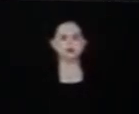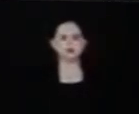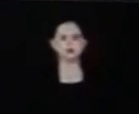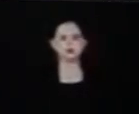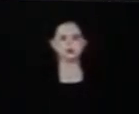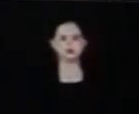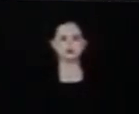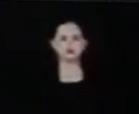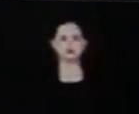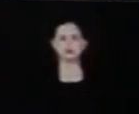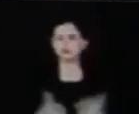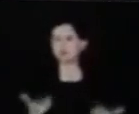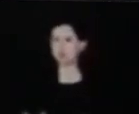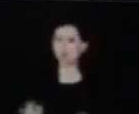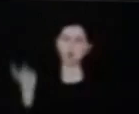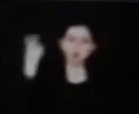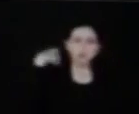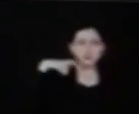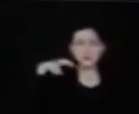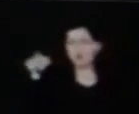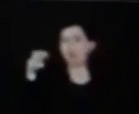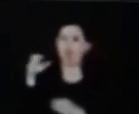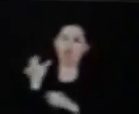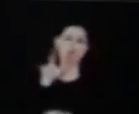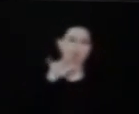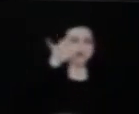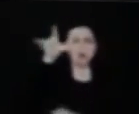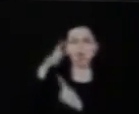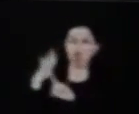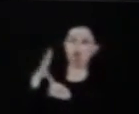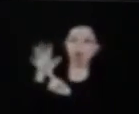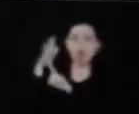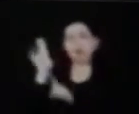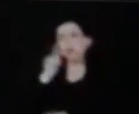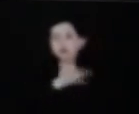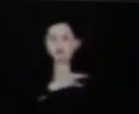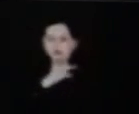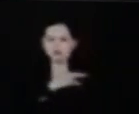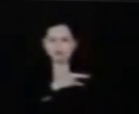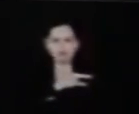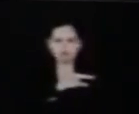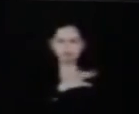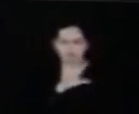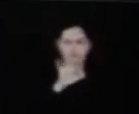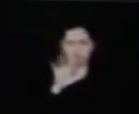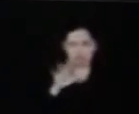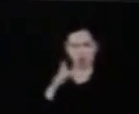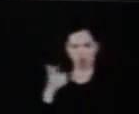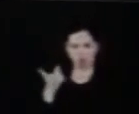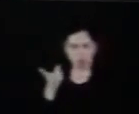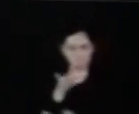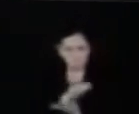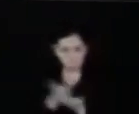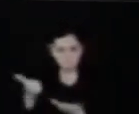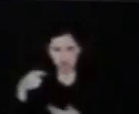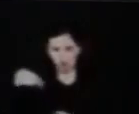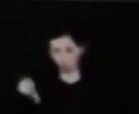en aviones o helicópteros privados a expensas del dinero público.